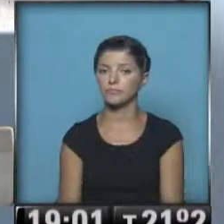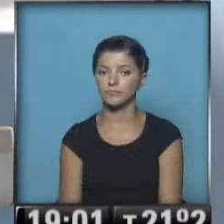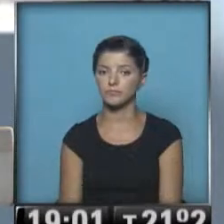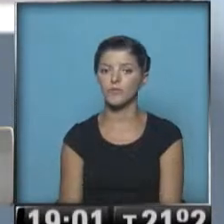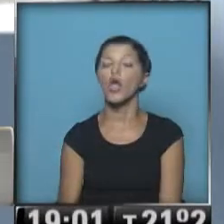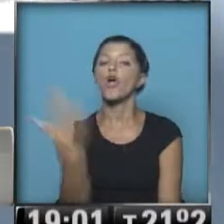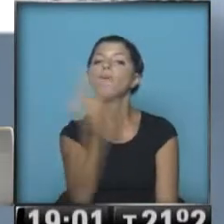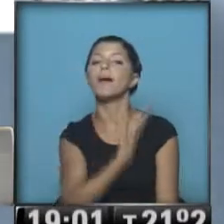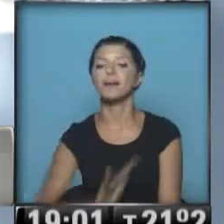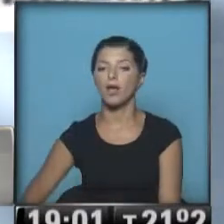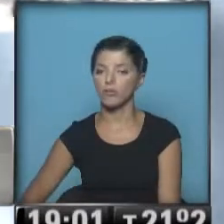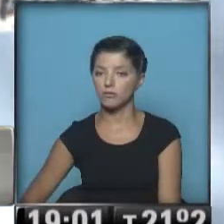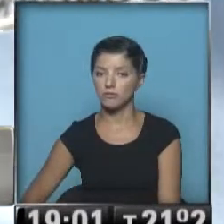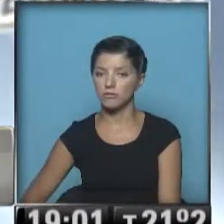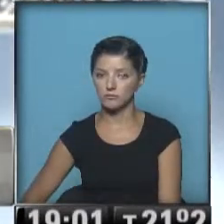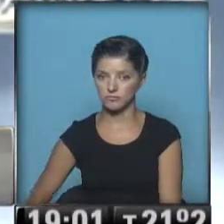gobernador,